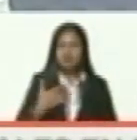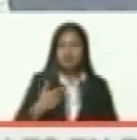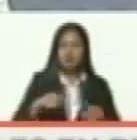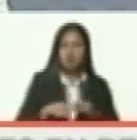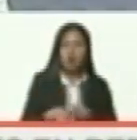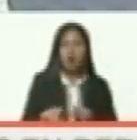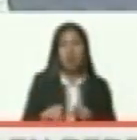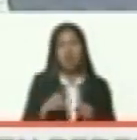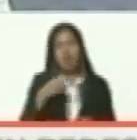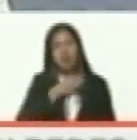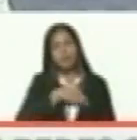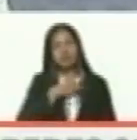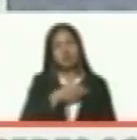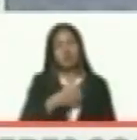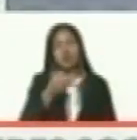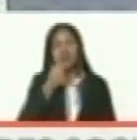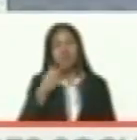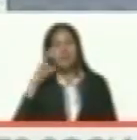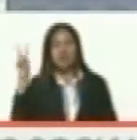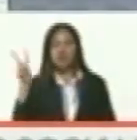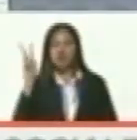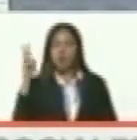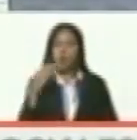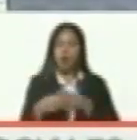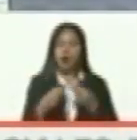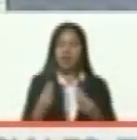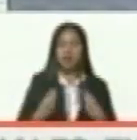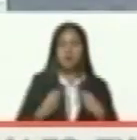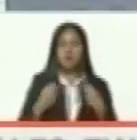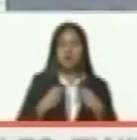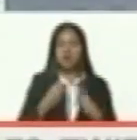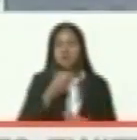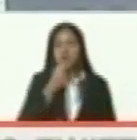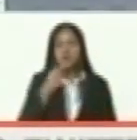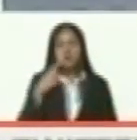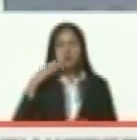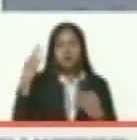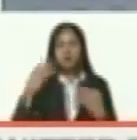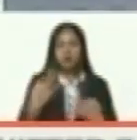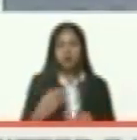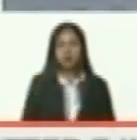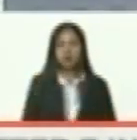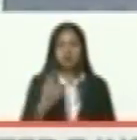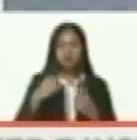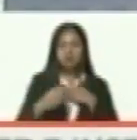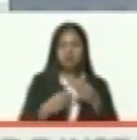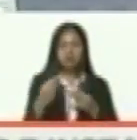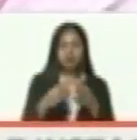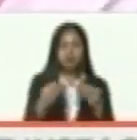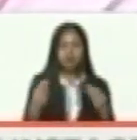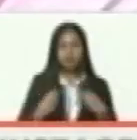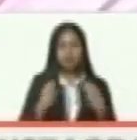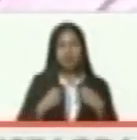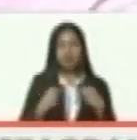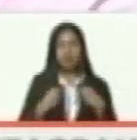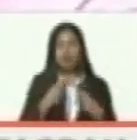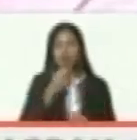la misión Venezuela Bella le hace la vida bella. Tenemos que hacerle la vida bella a todo el pueblo.